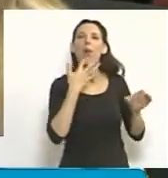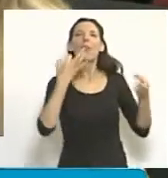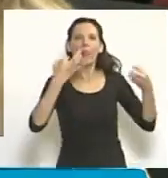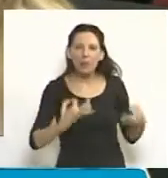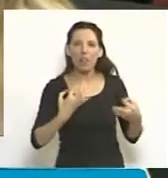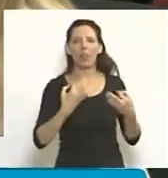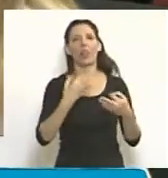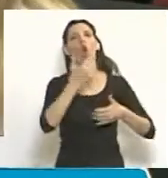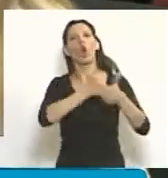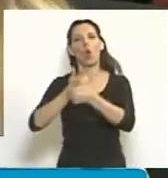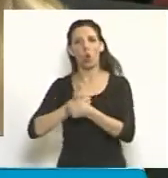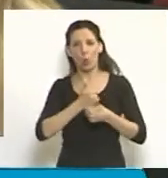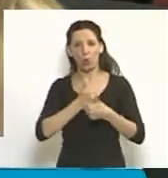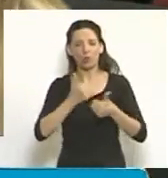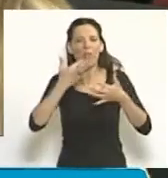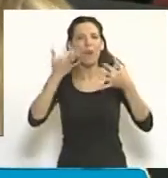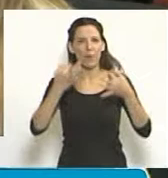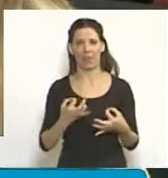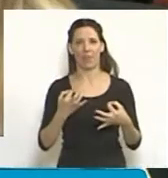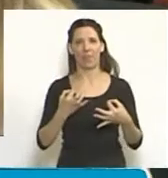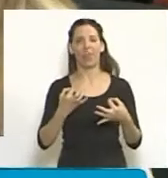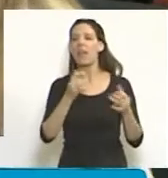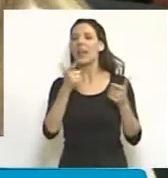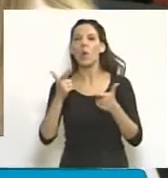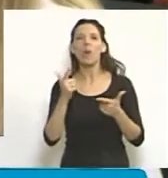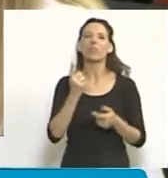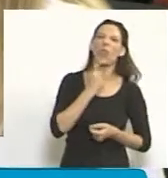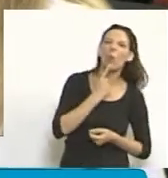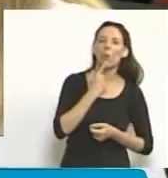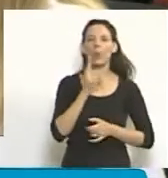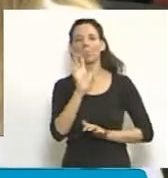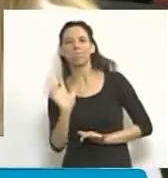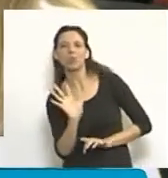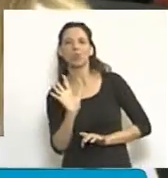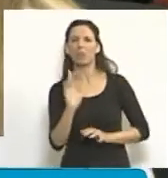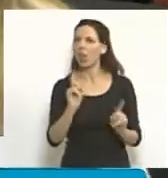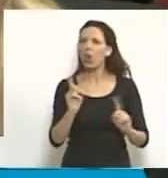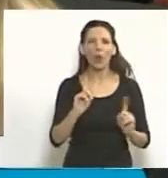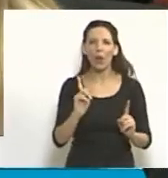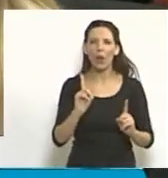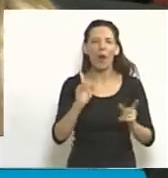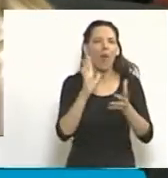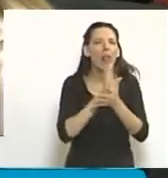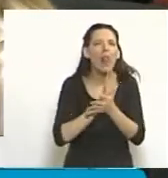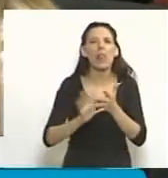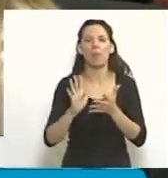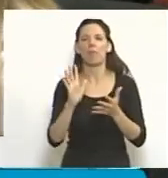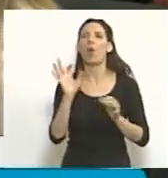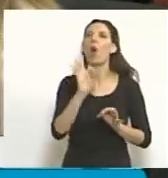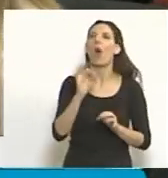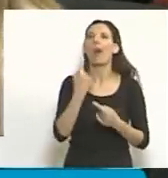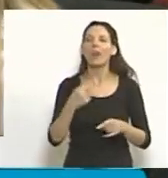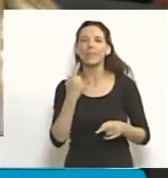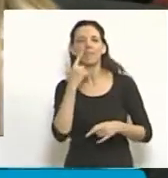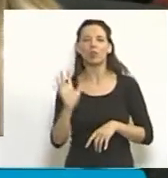verdaderos concursos donde no exista ningún tipo de duda ni de sospecha respecto a prejuicios